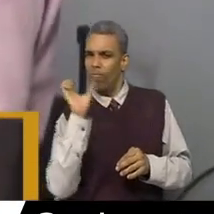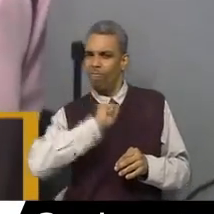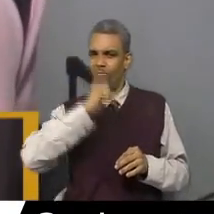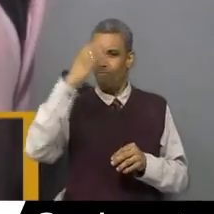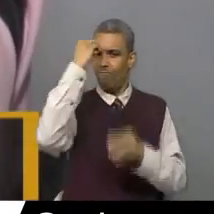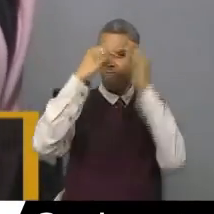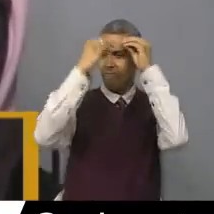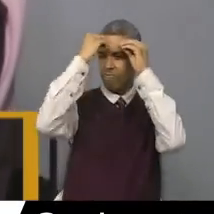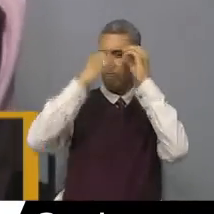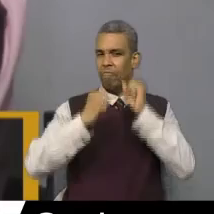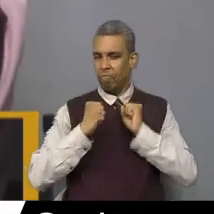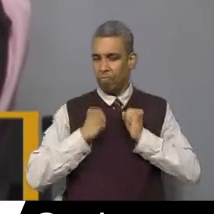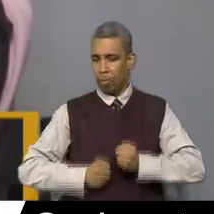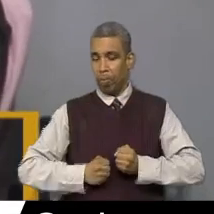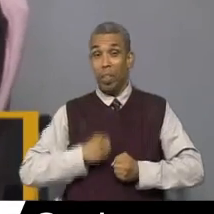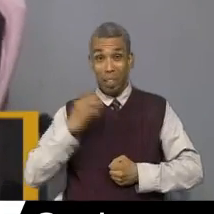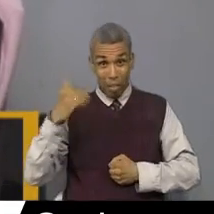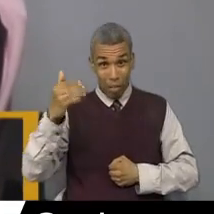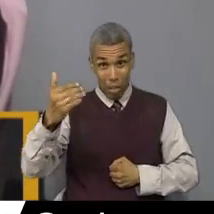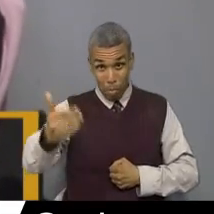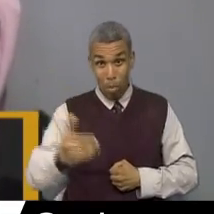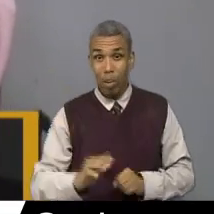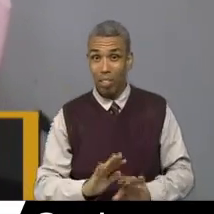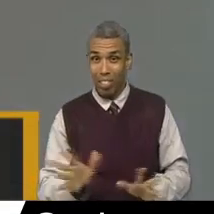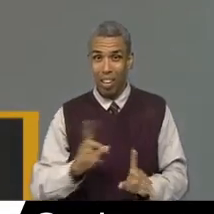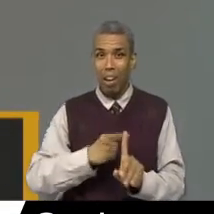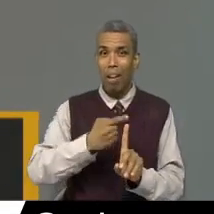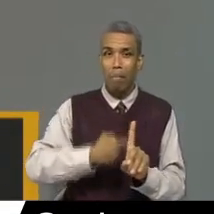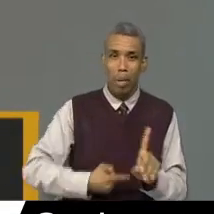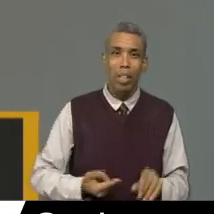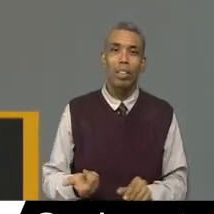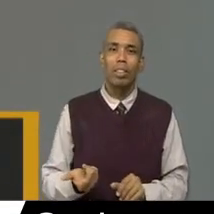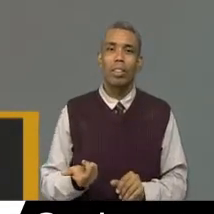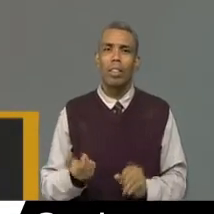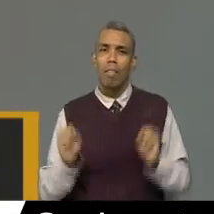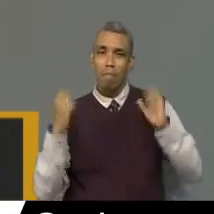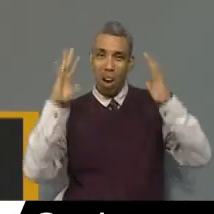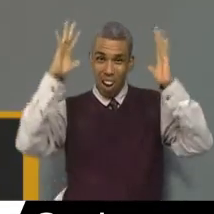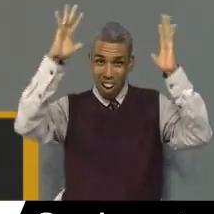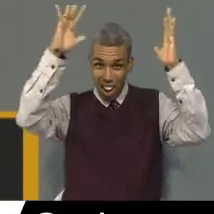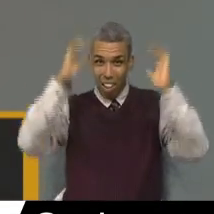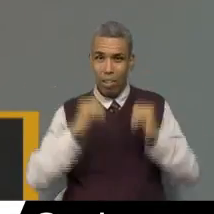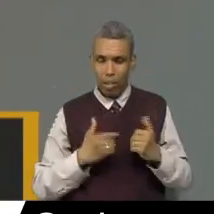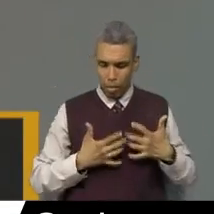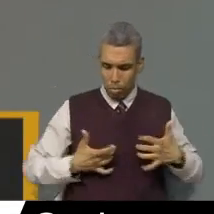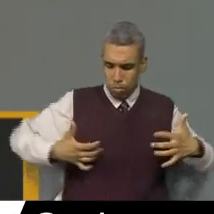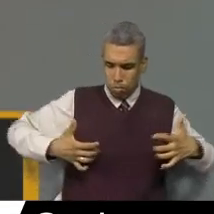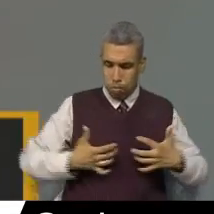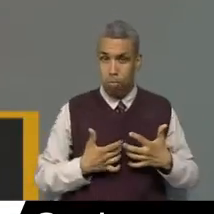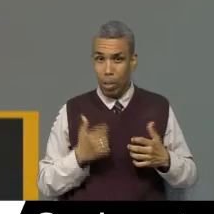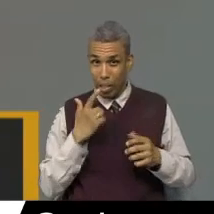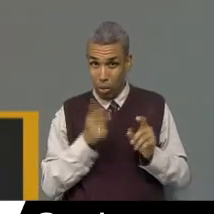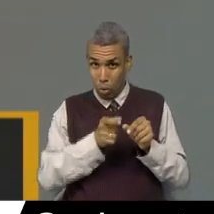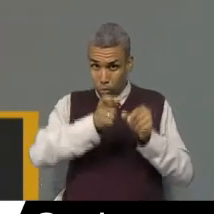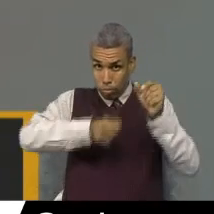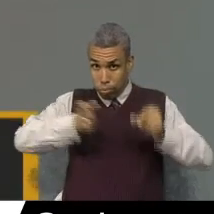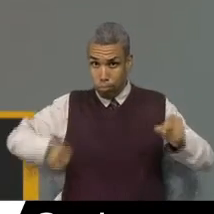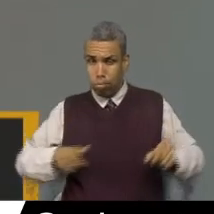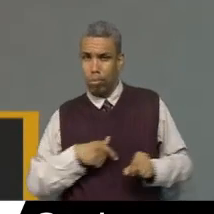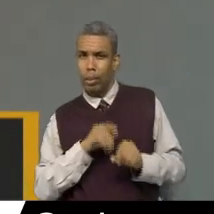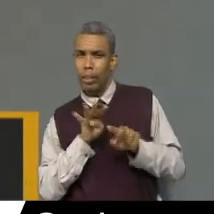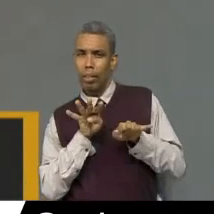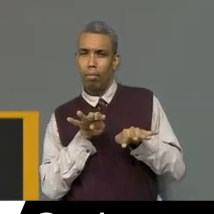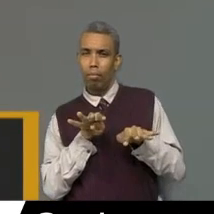Vallenato de ese gran evento que año tras año se realiza en la ciudad. Bueno, pues este es un taller que nosotros le estamos brindando a nuestro cuerpo de